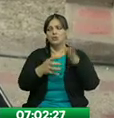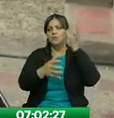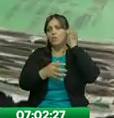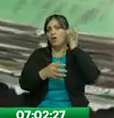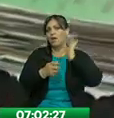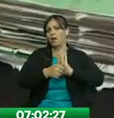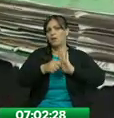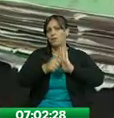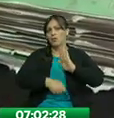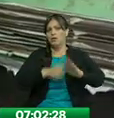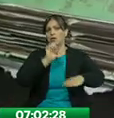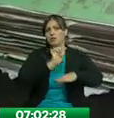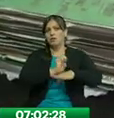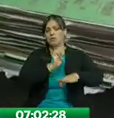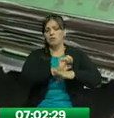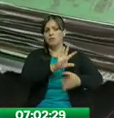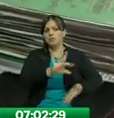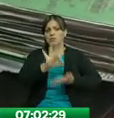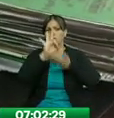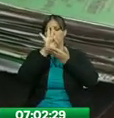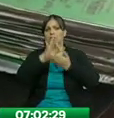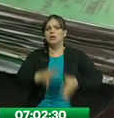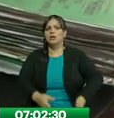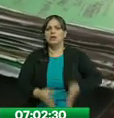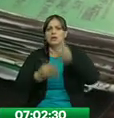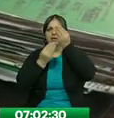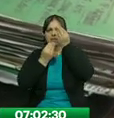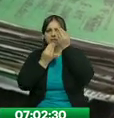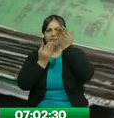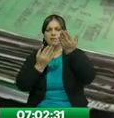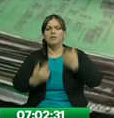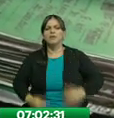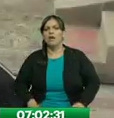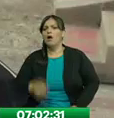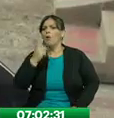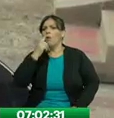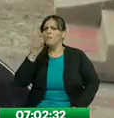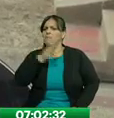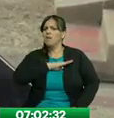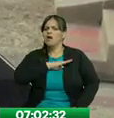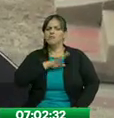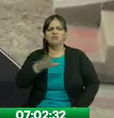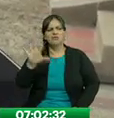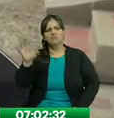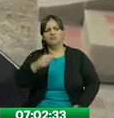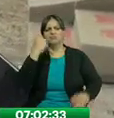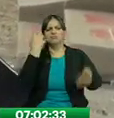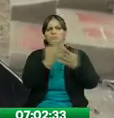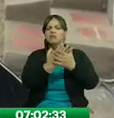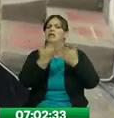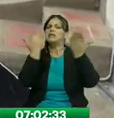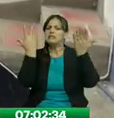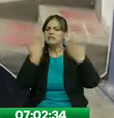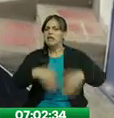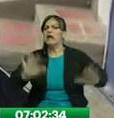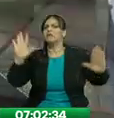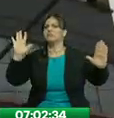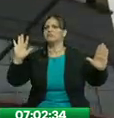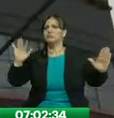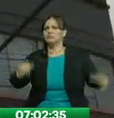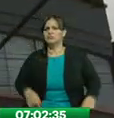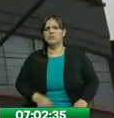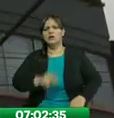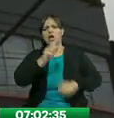Ecuador se refirió en torno a este caso y manifestó que se hizo justicia. A pesar de que la sentencia viene a ser hasta un poco corta